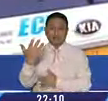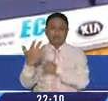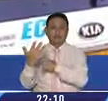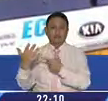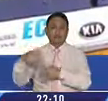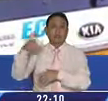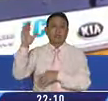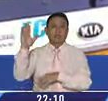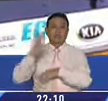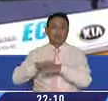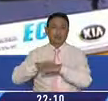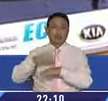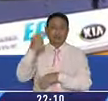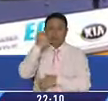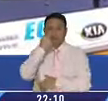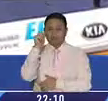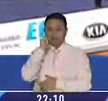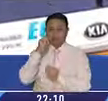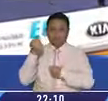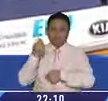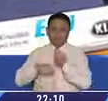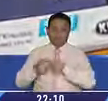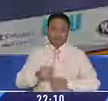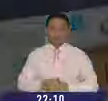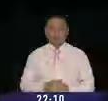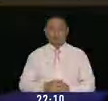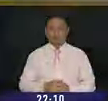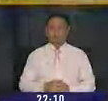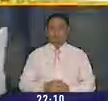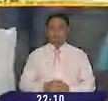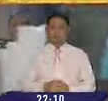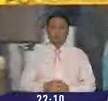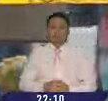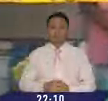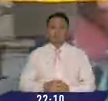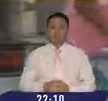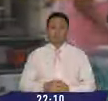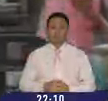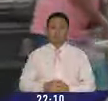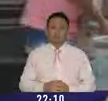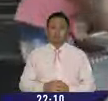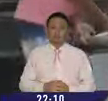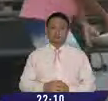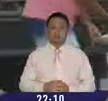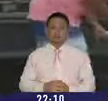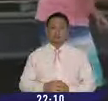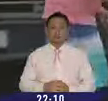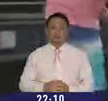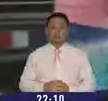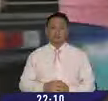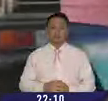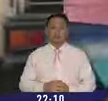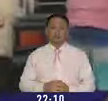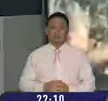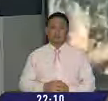por tráfico ilícito de sustancias sujetas a fiscalización. Informó José